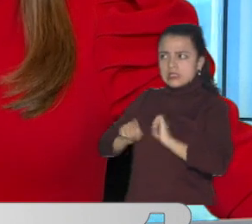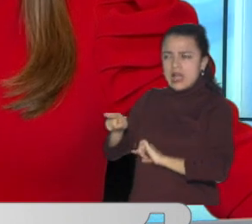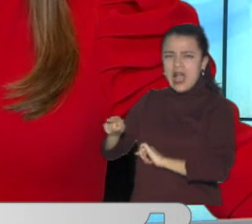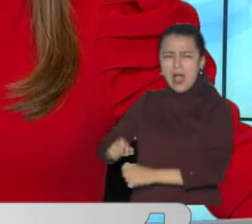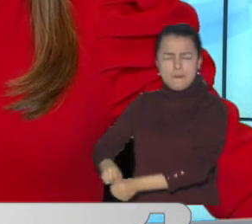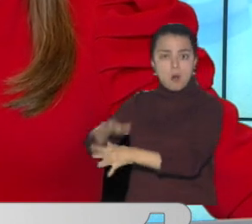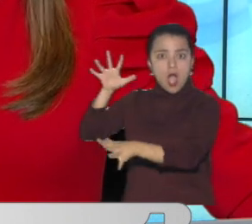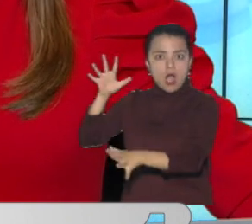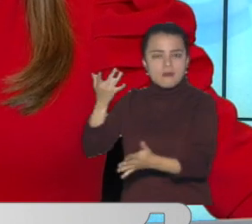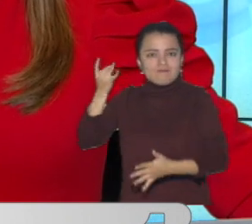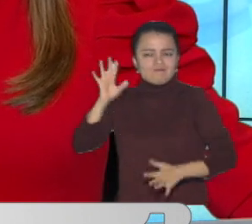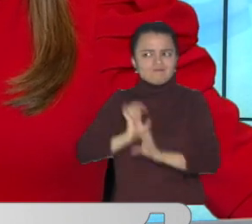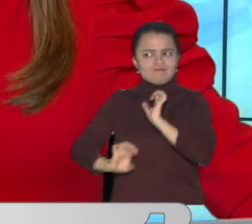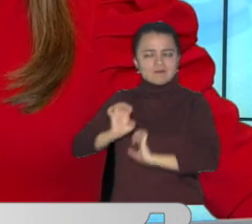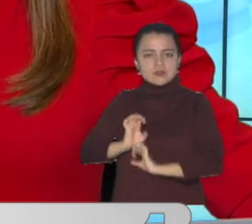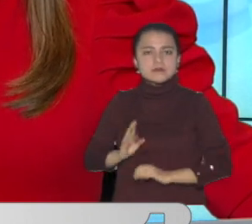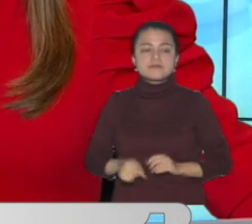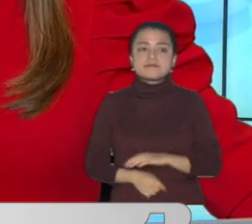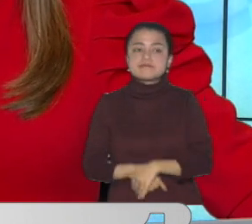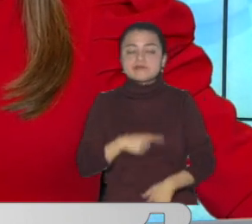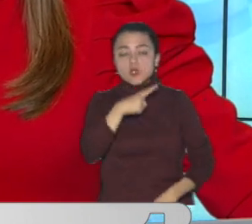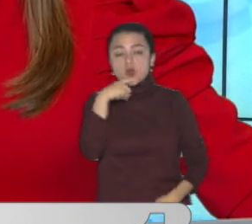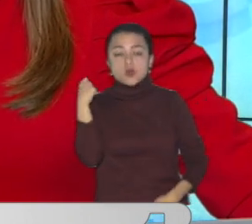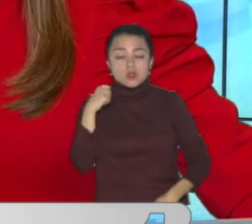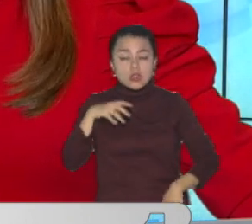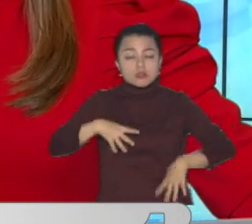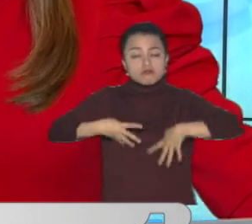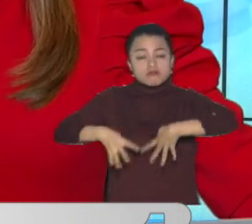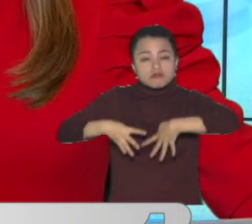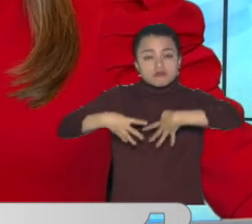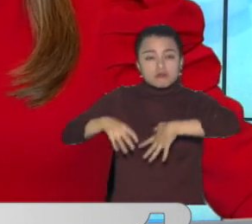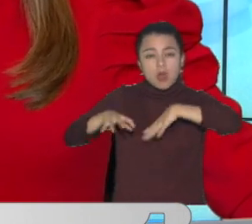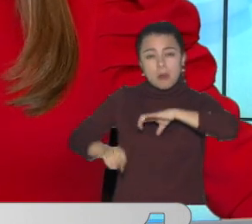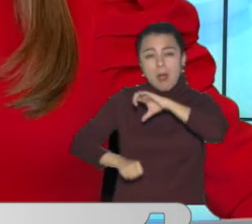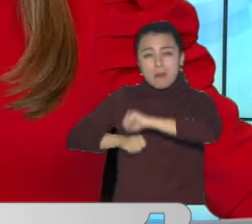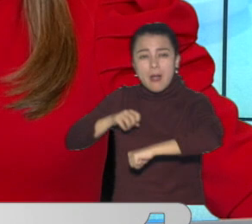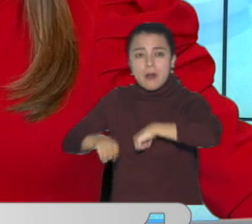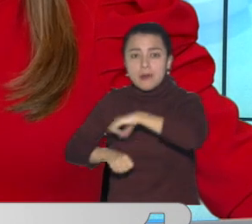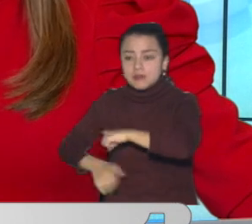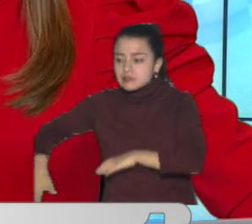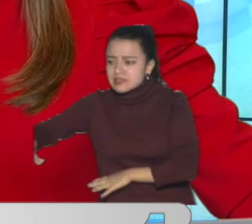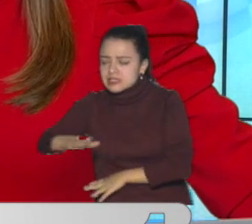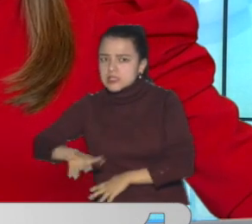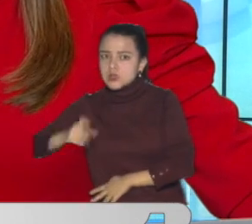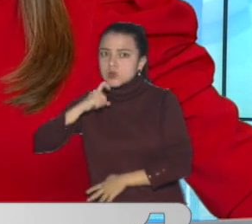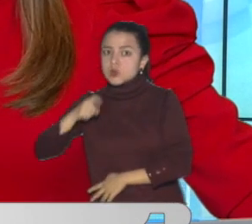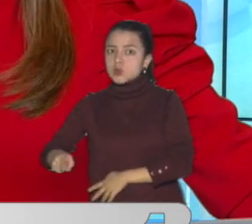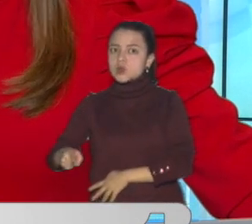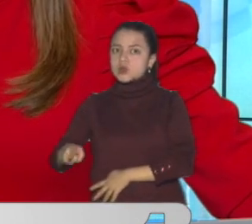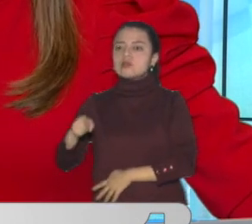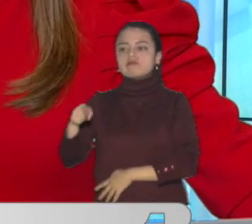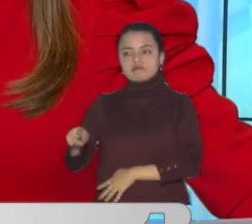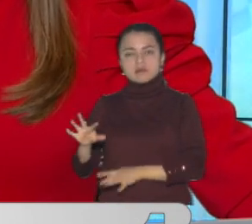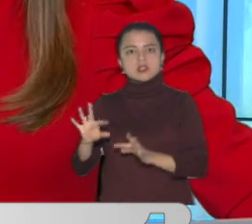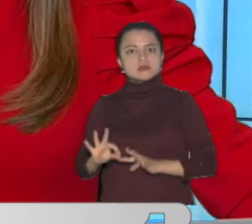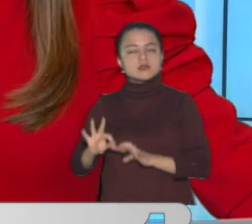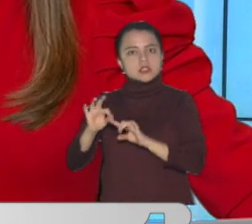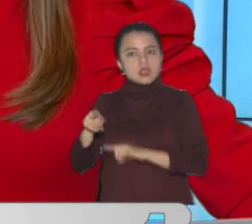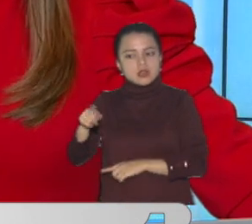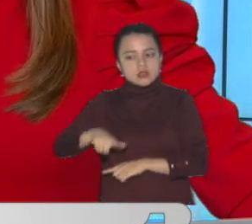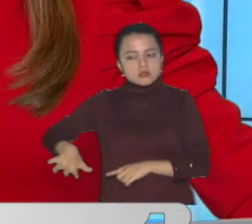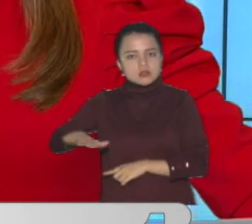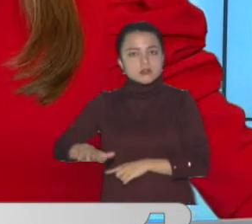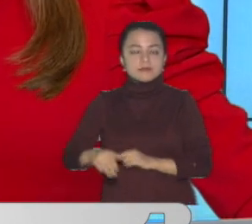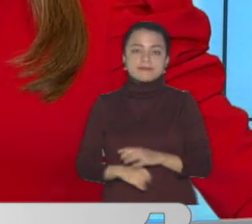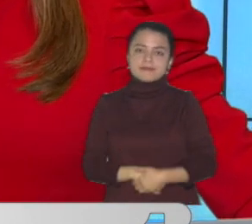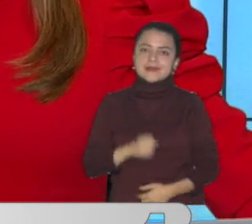Fuerzas ucranianas y rusas libran intensos combates en Severodonetsk, una ciudad clave en la región oriental del Donbass. Y el Banco